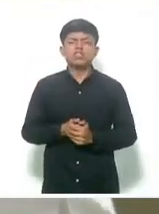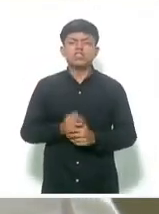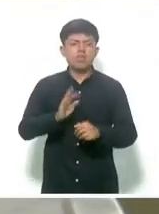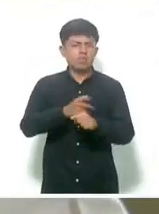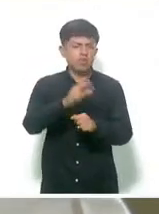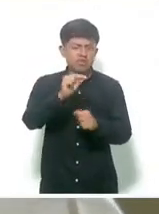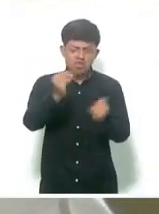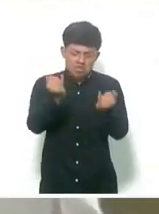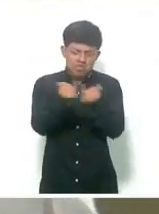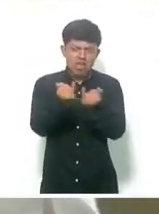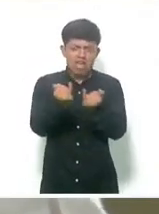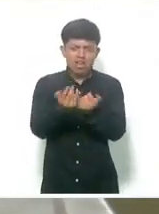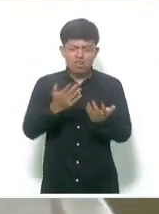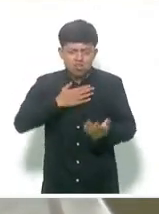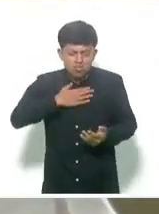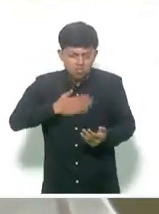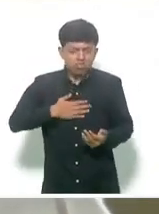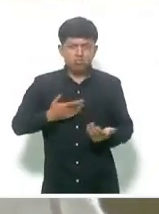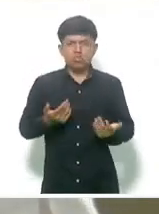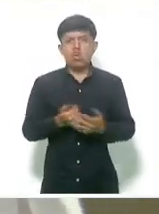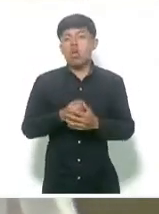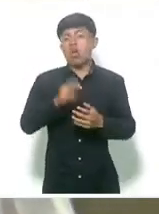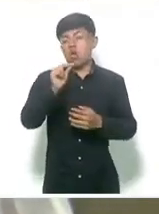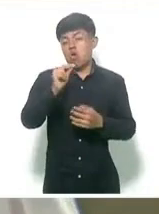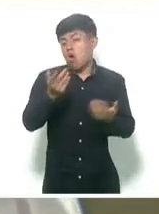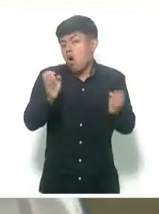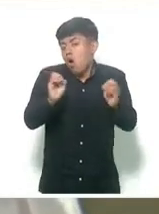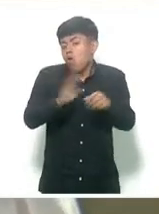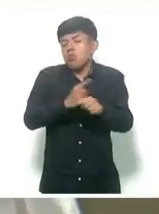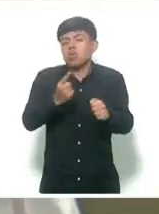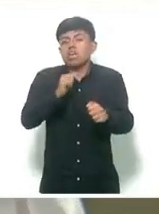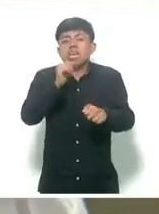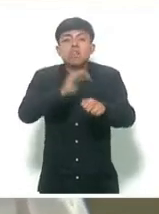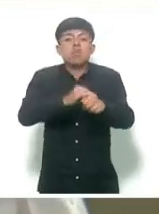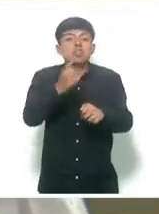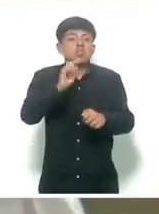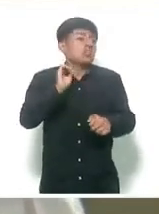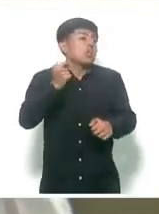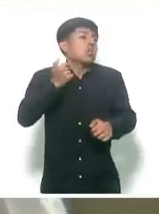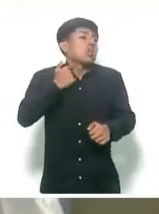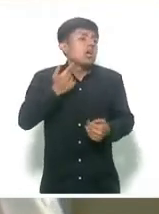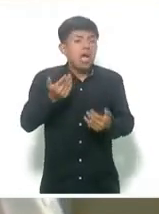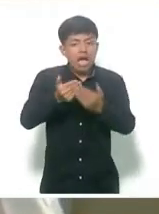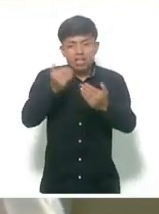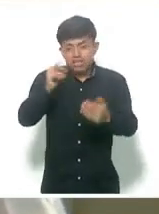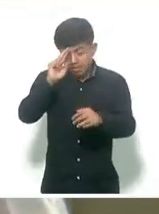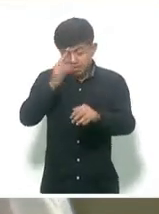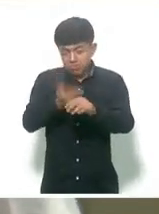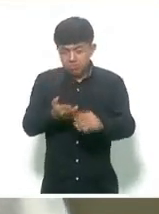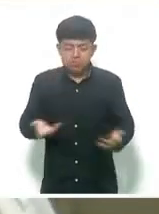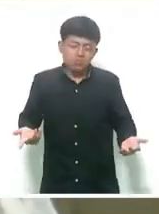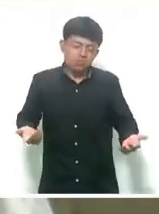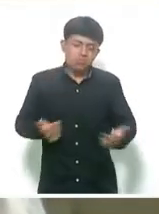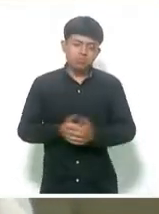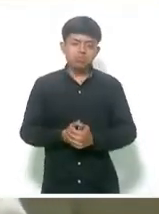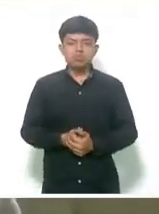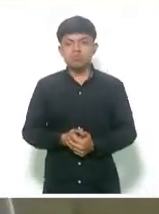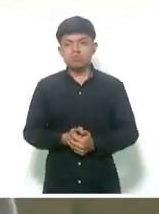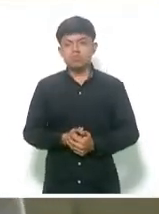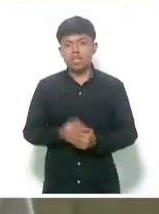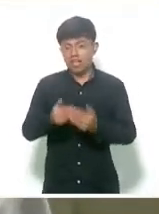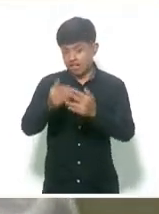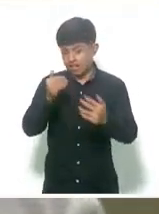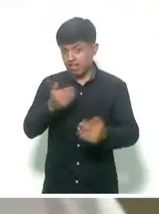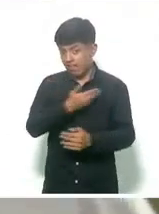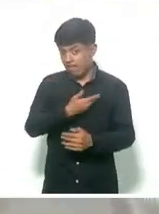se maneja de esta misma manera o será por qu fue el asesinato de un excomisionado la situación con el presidente